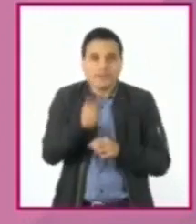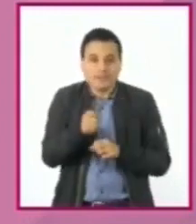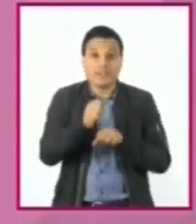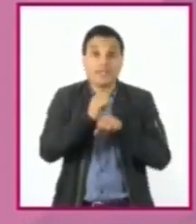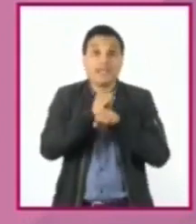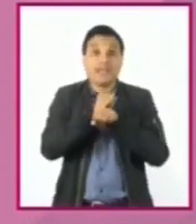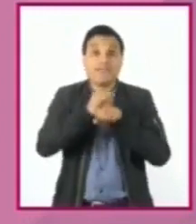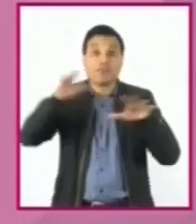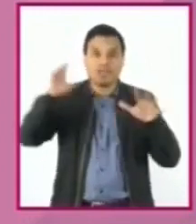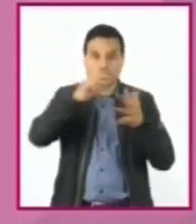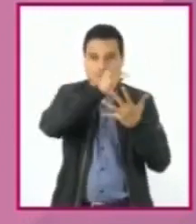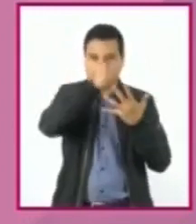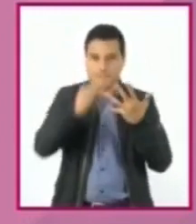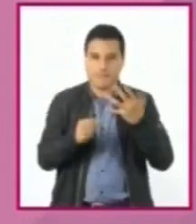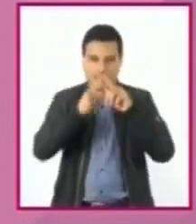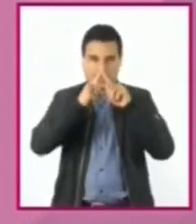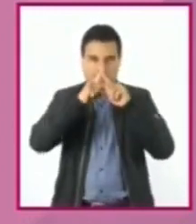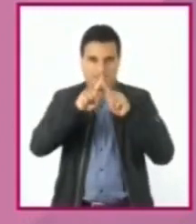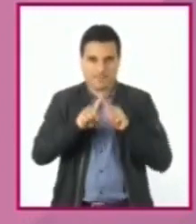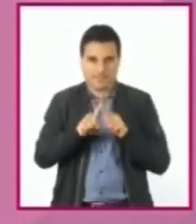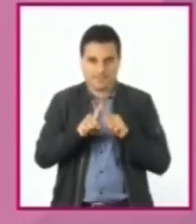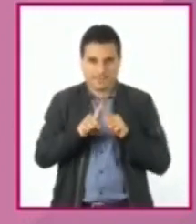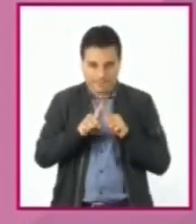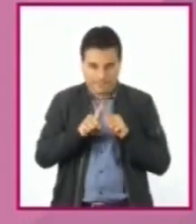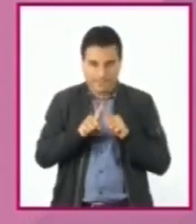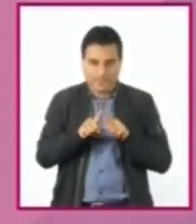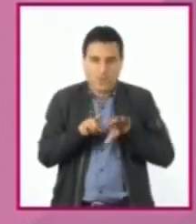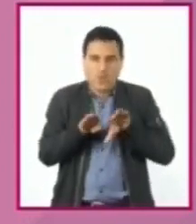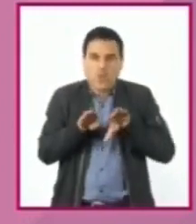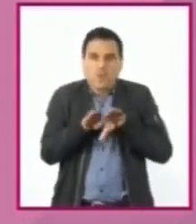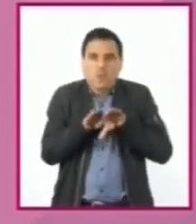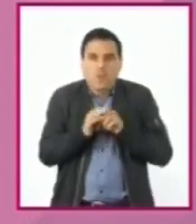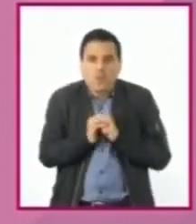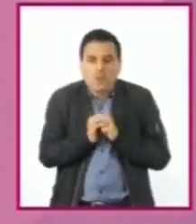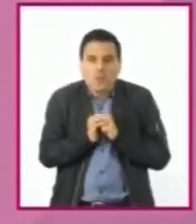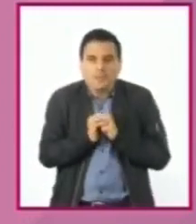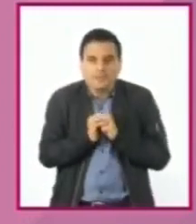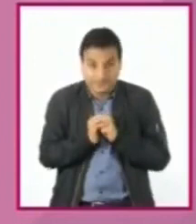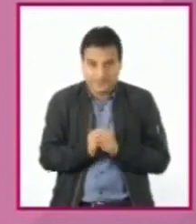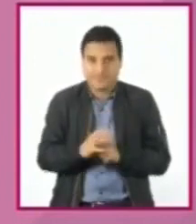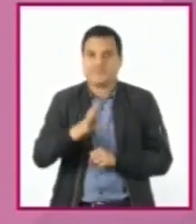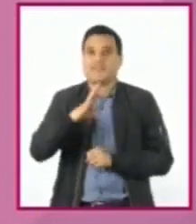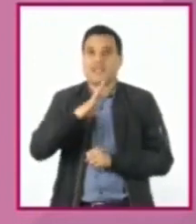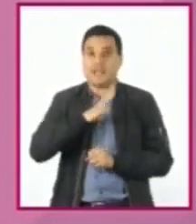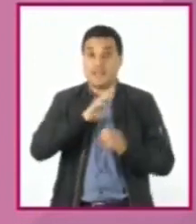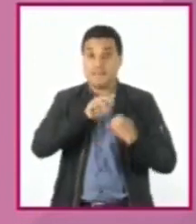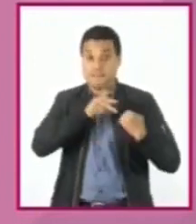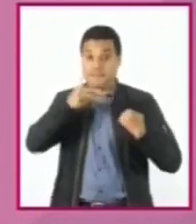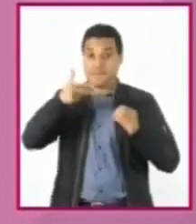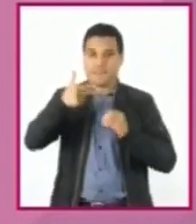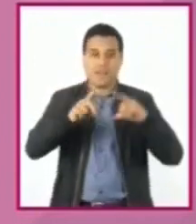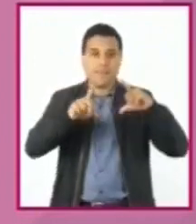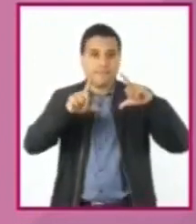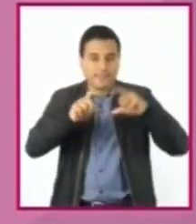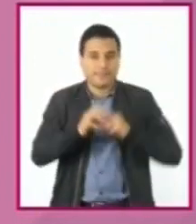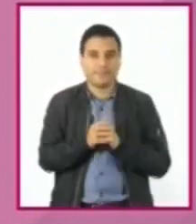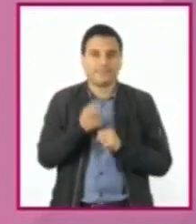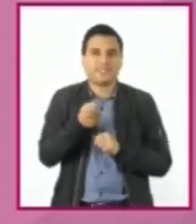datos reflejados por la superficie de la Tierra que captura un sensor montado en un satélite